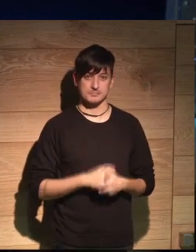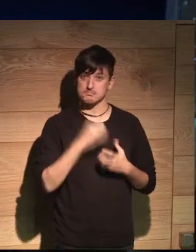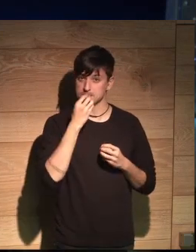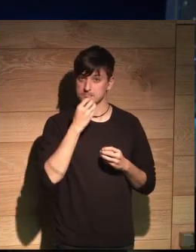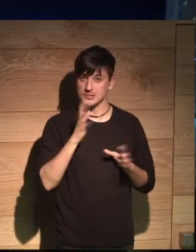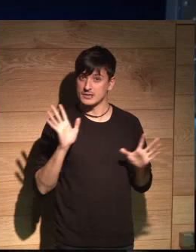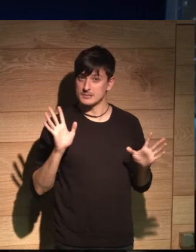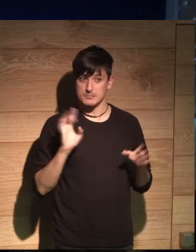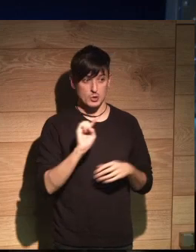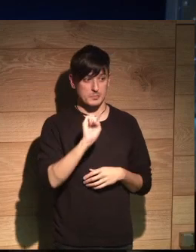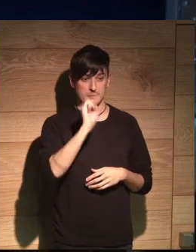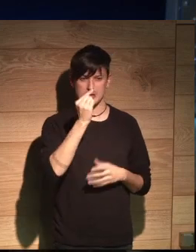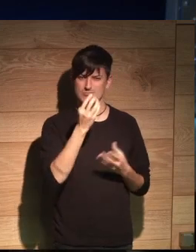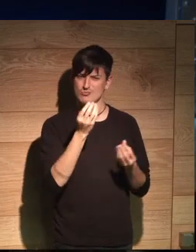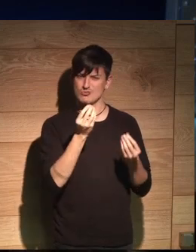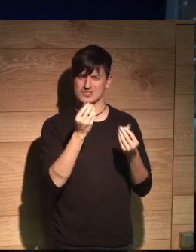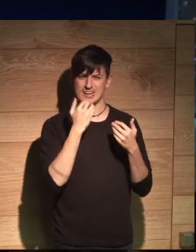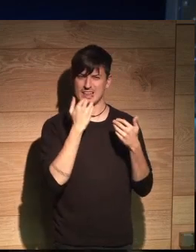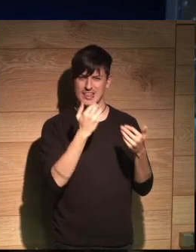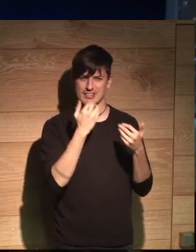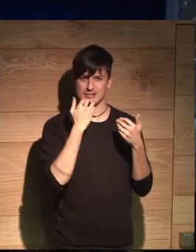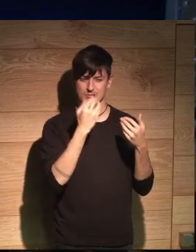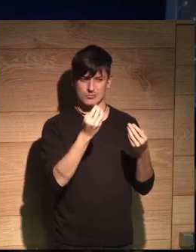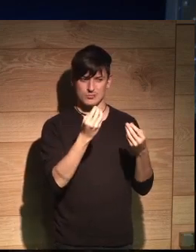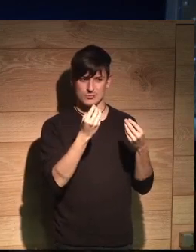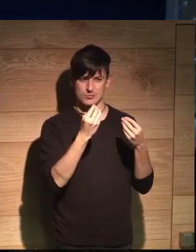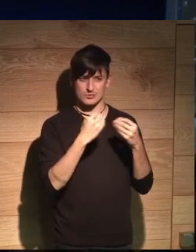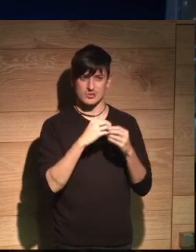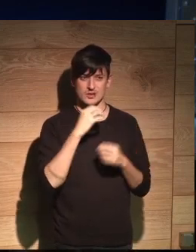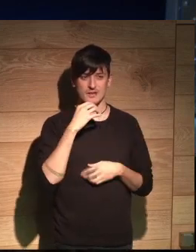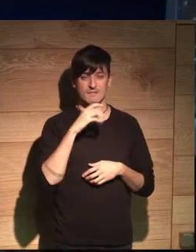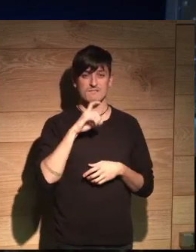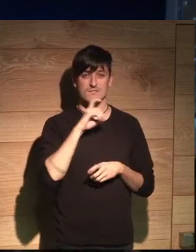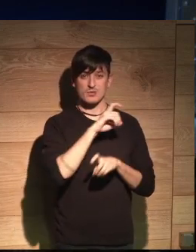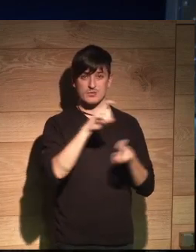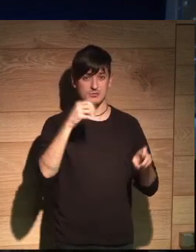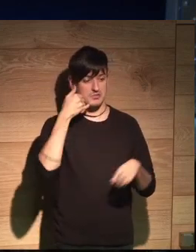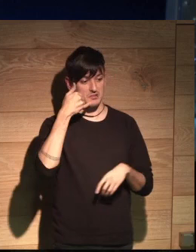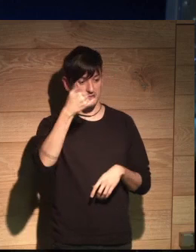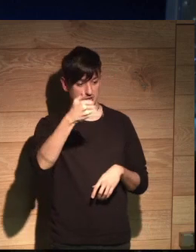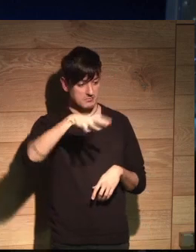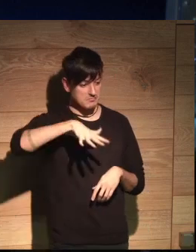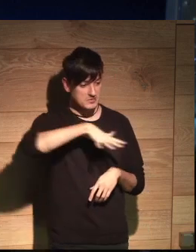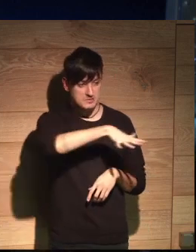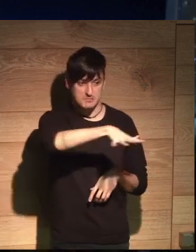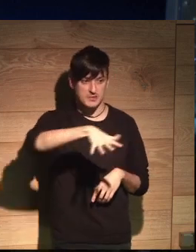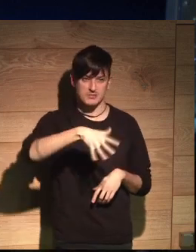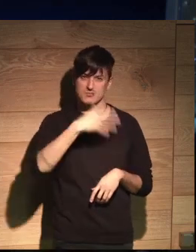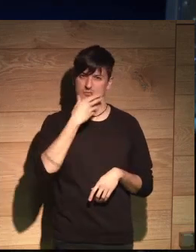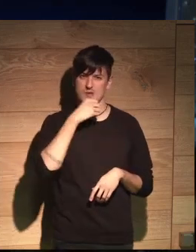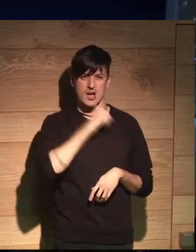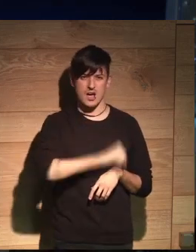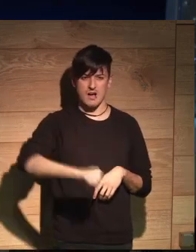Bien, pues en primer lugar muchísimas gracias a la Fundación Telefónica por dejarnos este maravilloso sitio y